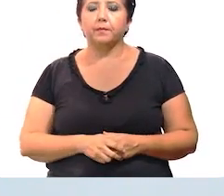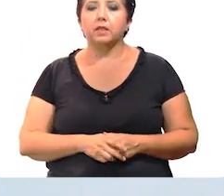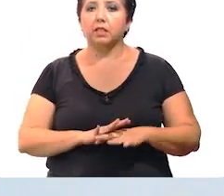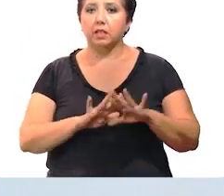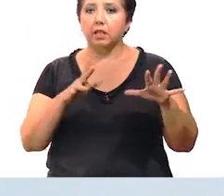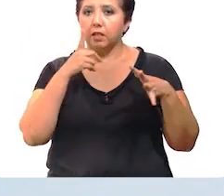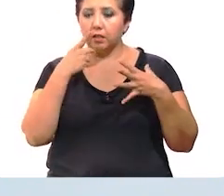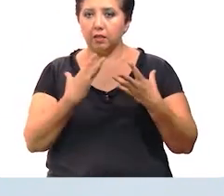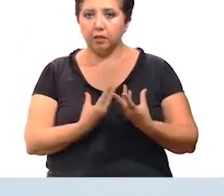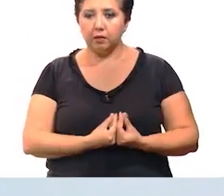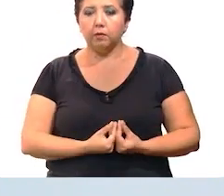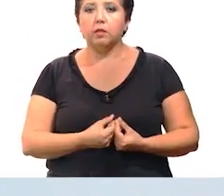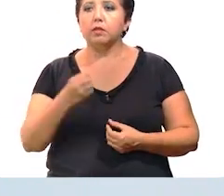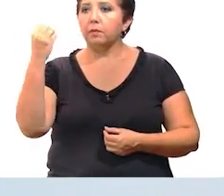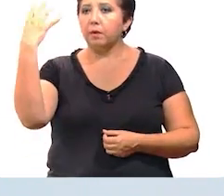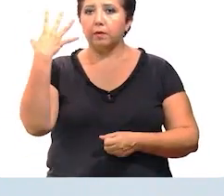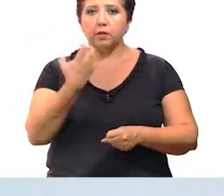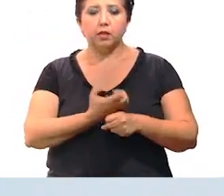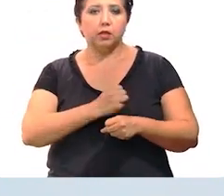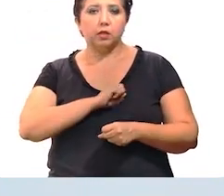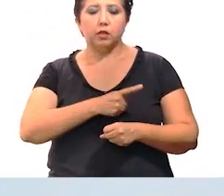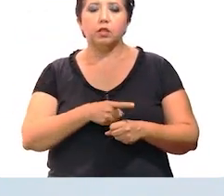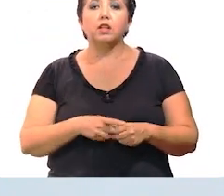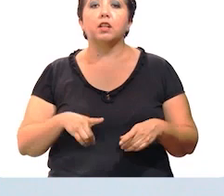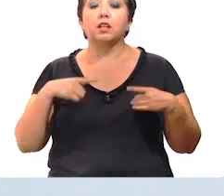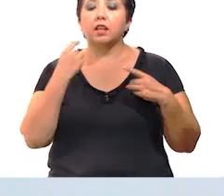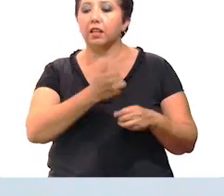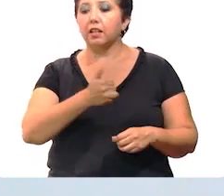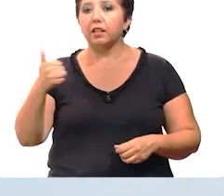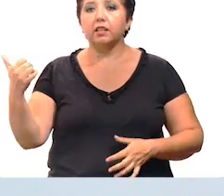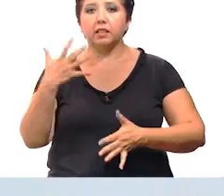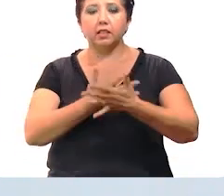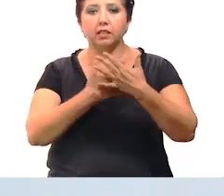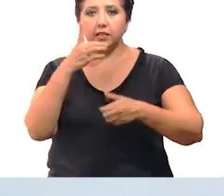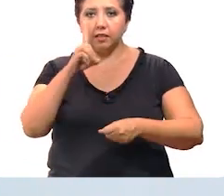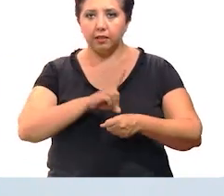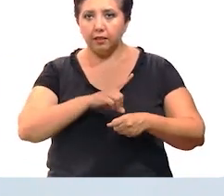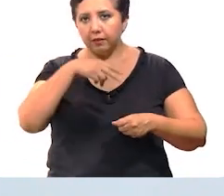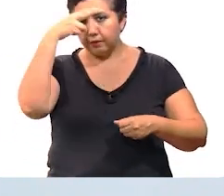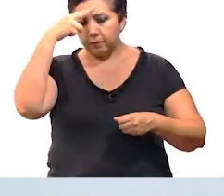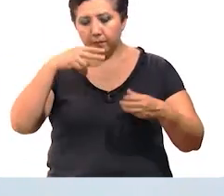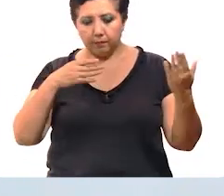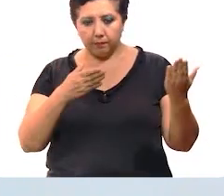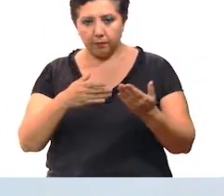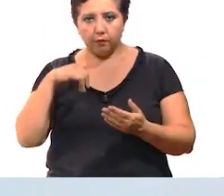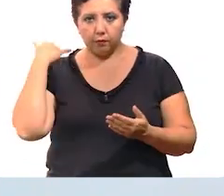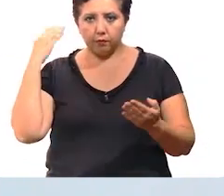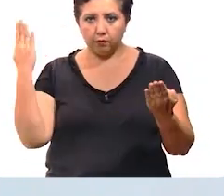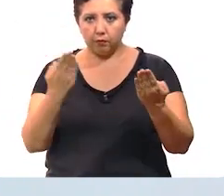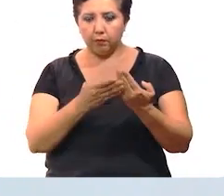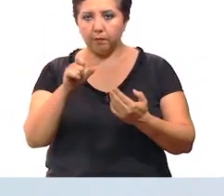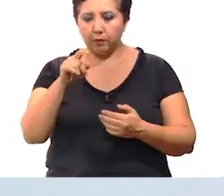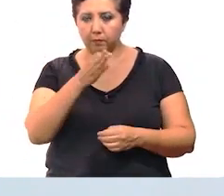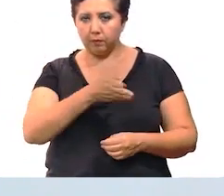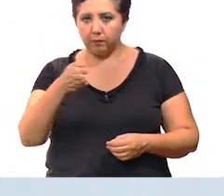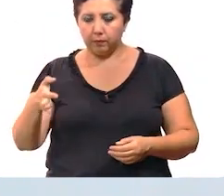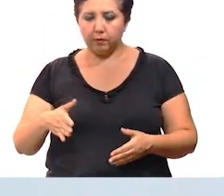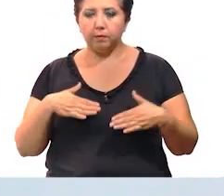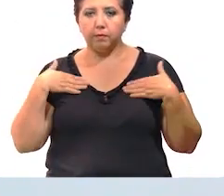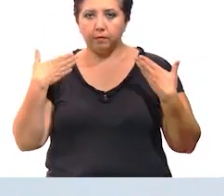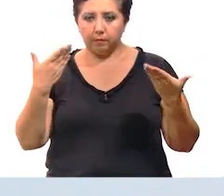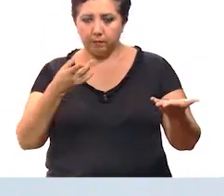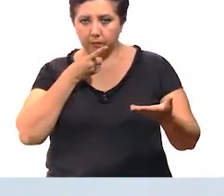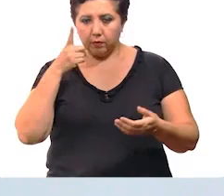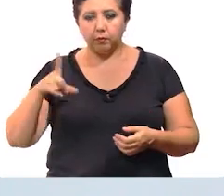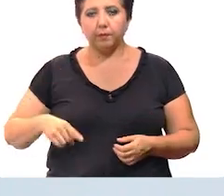Como hemos informado, el semáforo estatal de salud se va a dar a conocer cada 15 días con la finalidad de homologar fechas de presentación con el semáforo